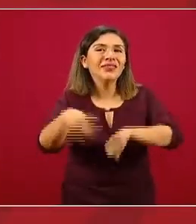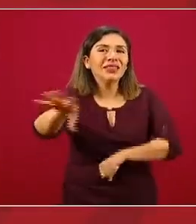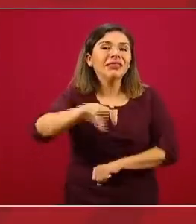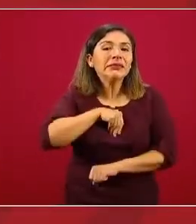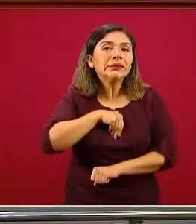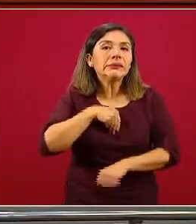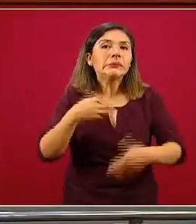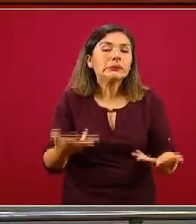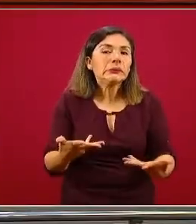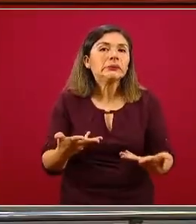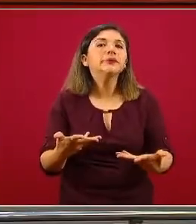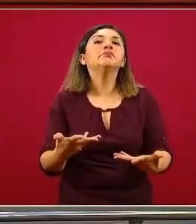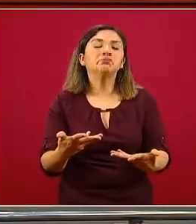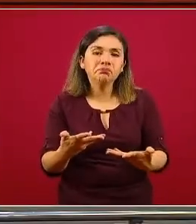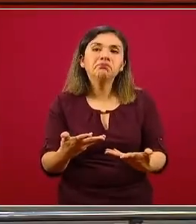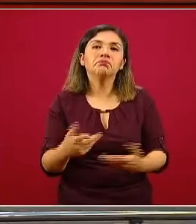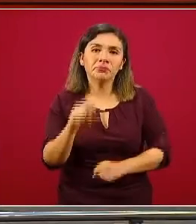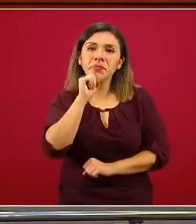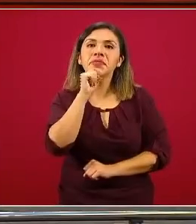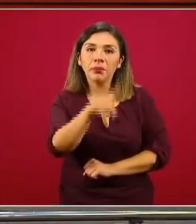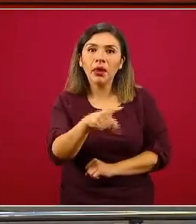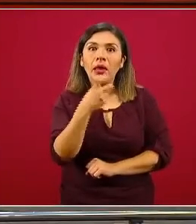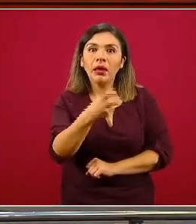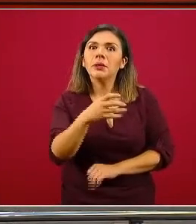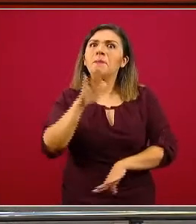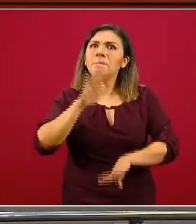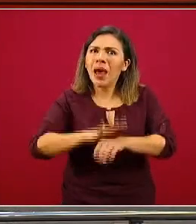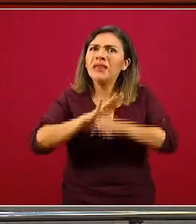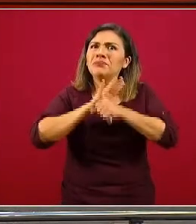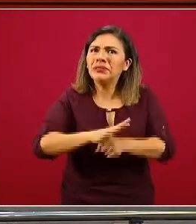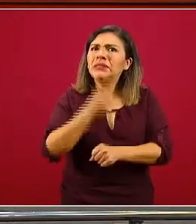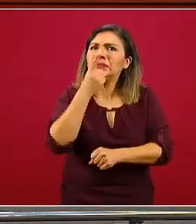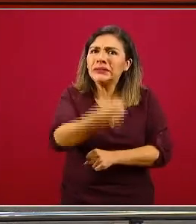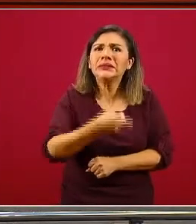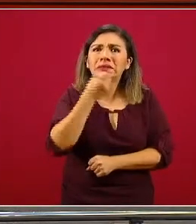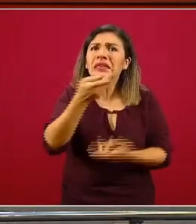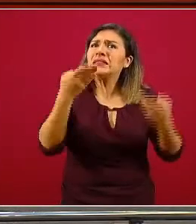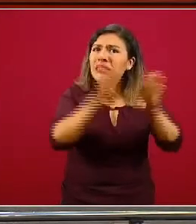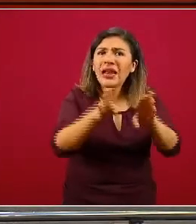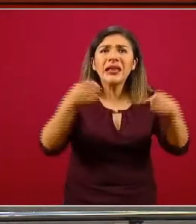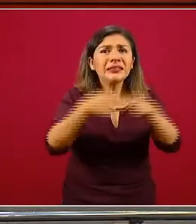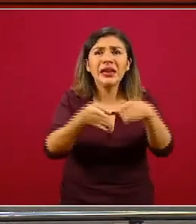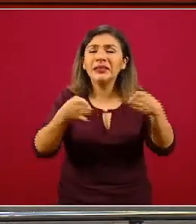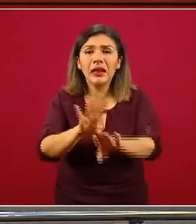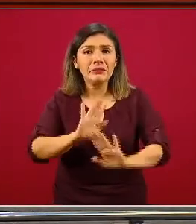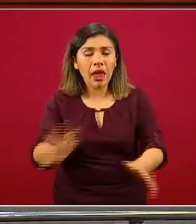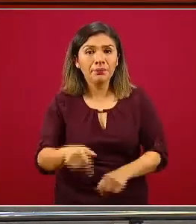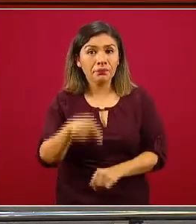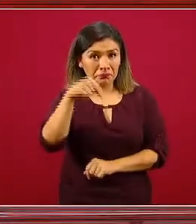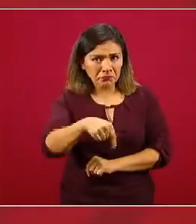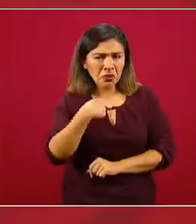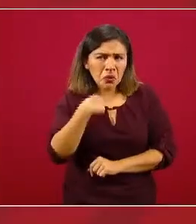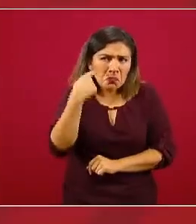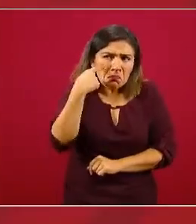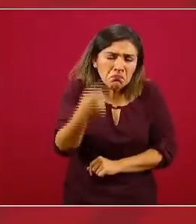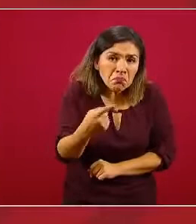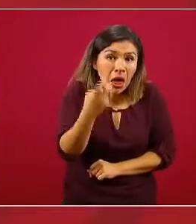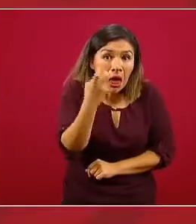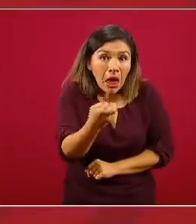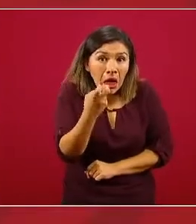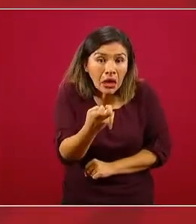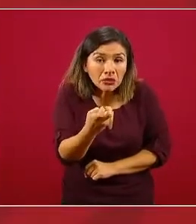y también escaló esta presión de cierren. Y aquí nos ha llamado la atención,